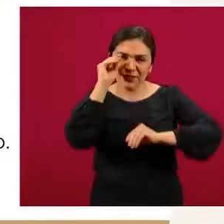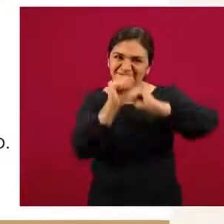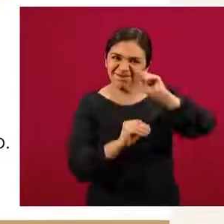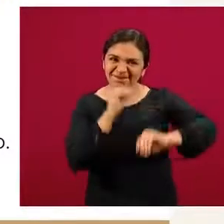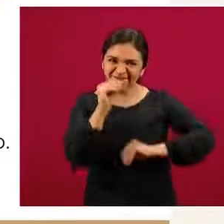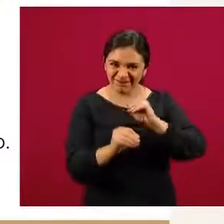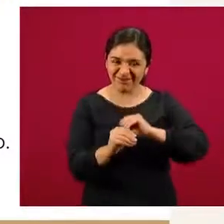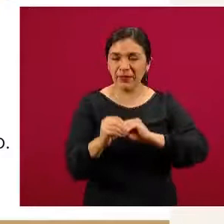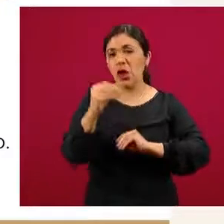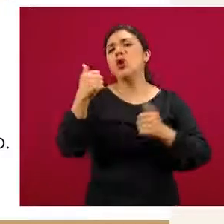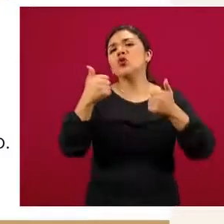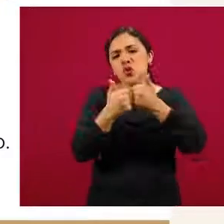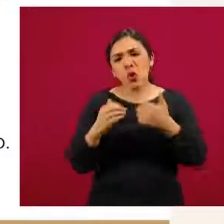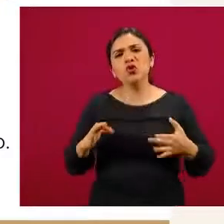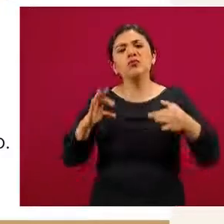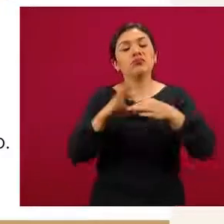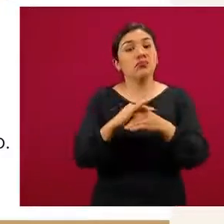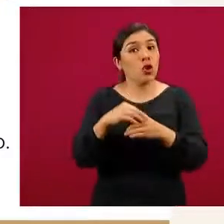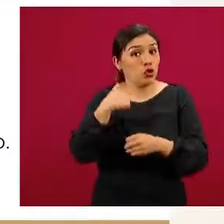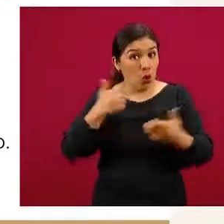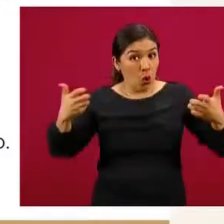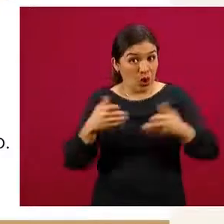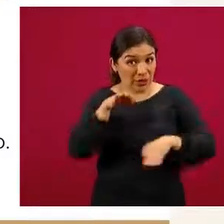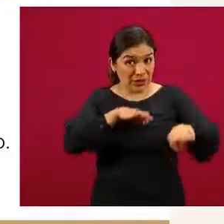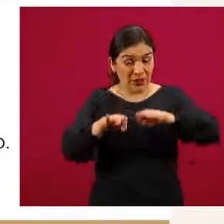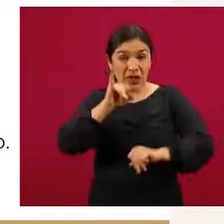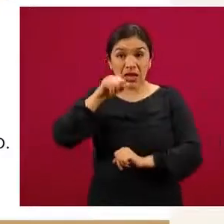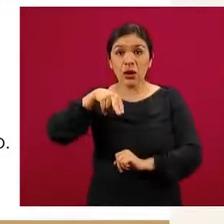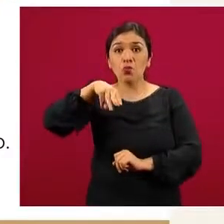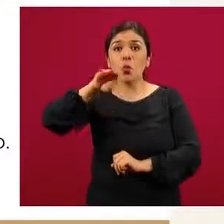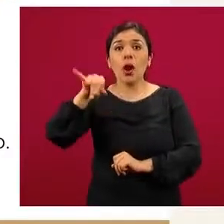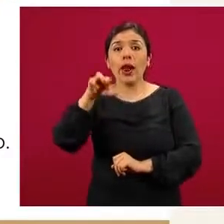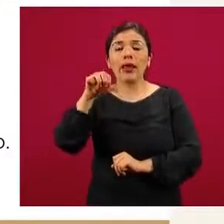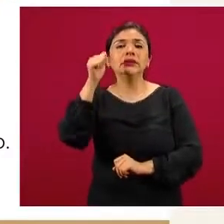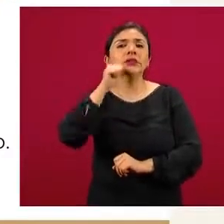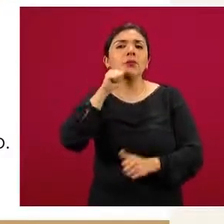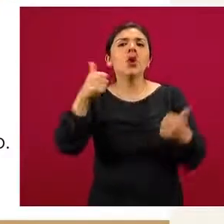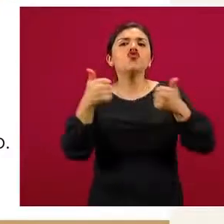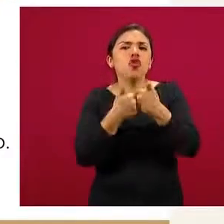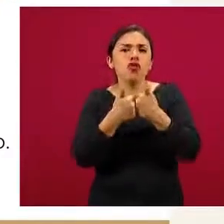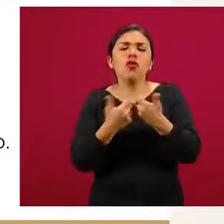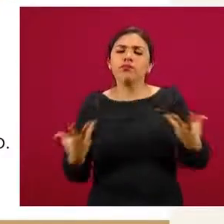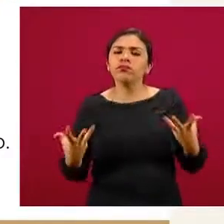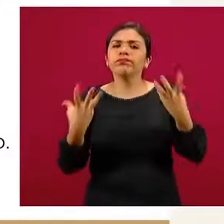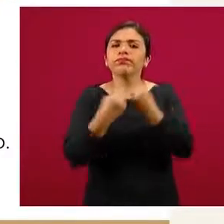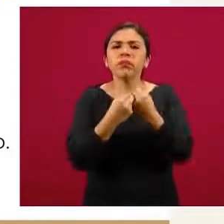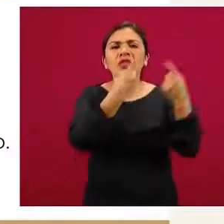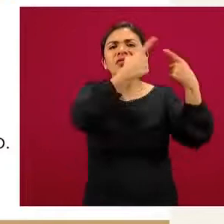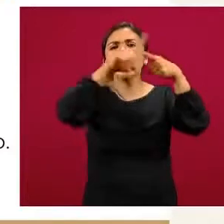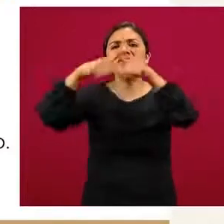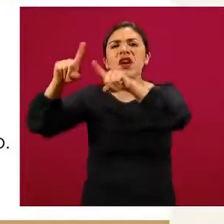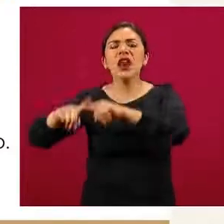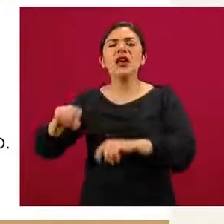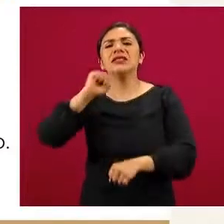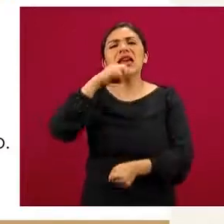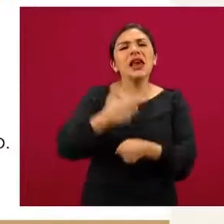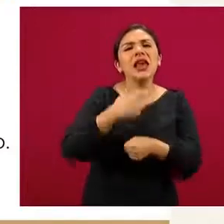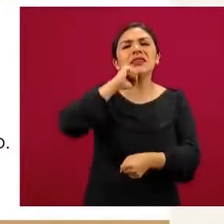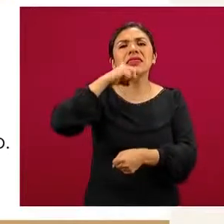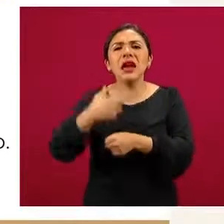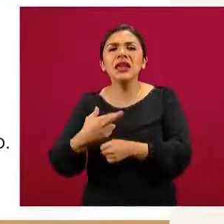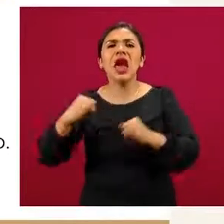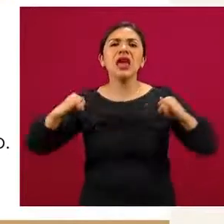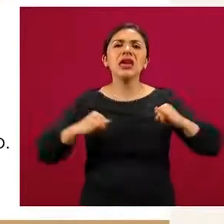desarrollando en conjunto. Todo lo que hacemos en el IMUJERES es en asociación con las diferentes secretarías,